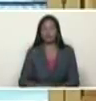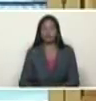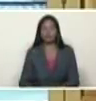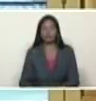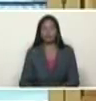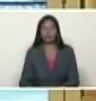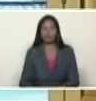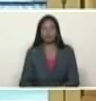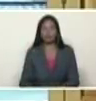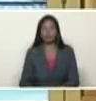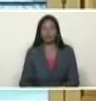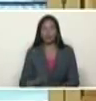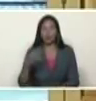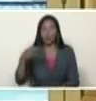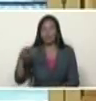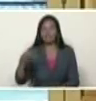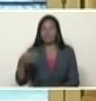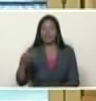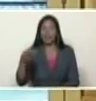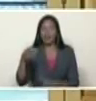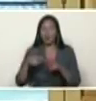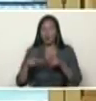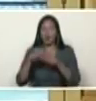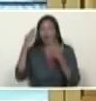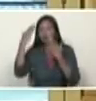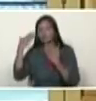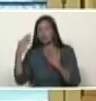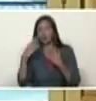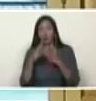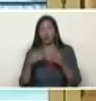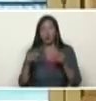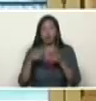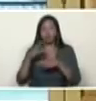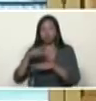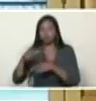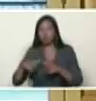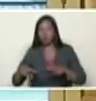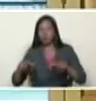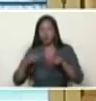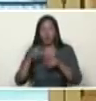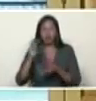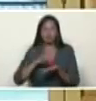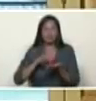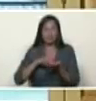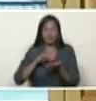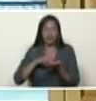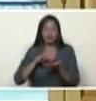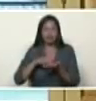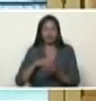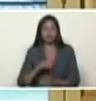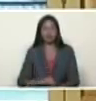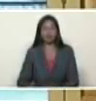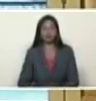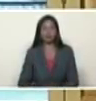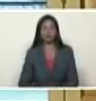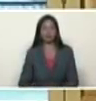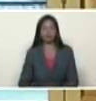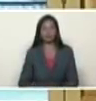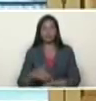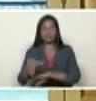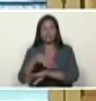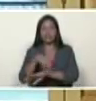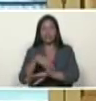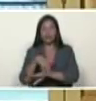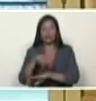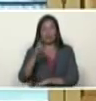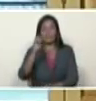Compañeros y compañeras de Guatire, mi saludo a Guatire, Araira y todas esas zonas del Estado Mirandino. Allá en la calle